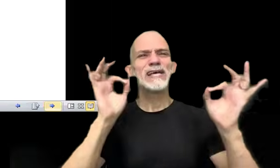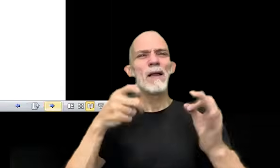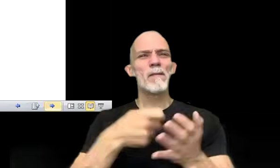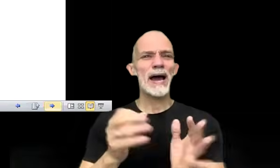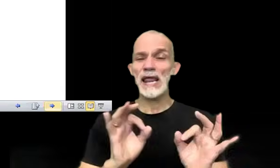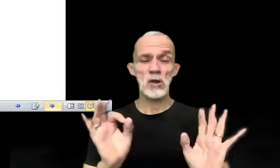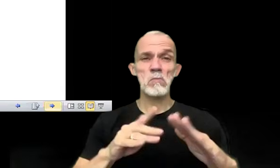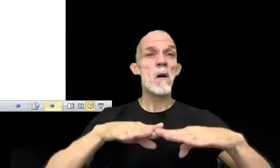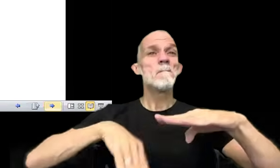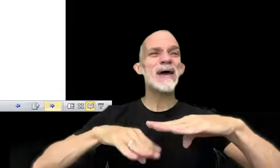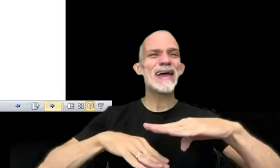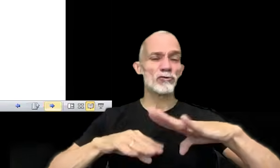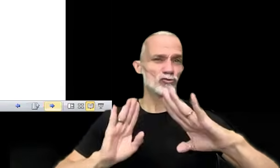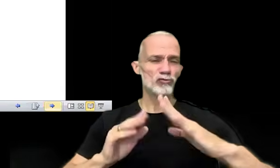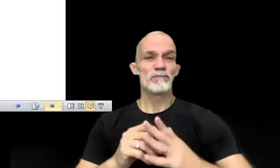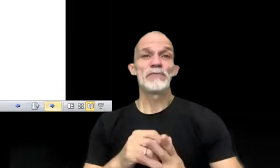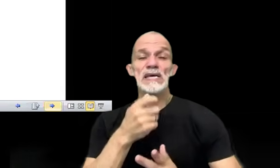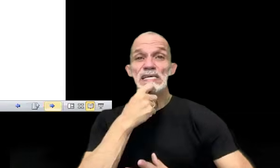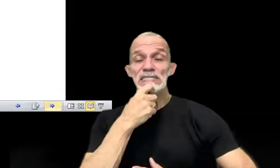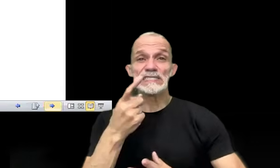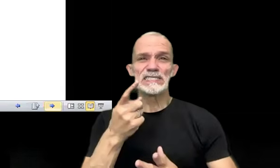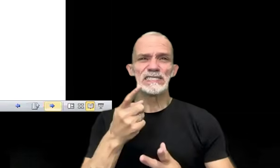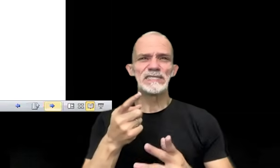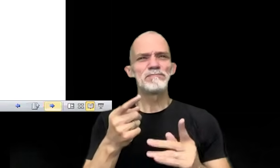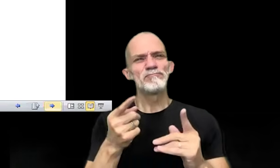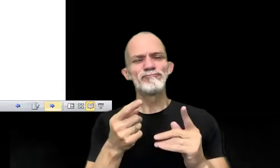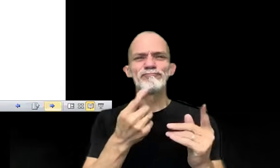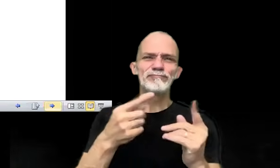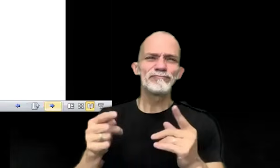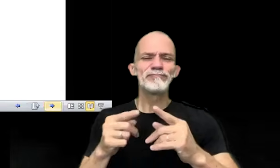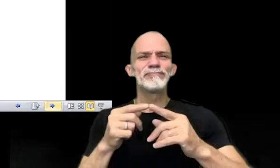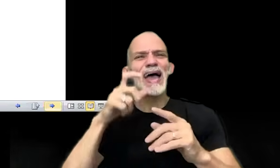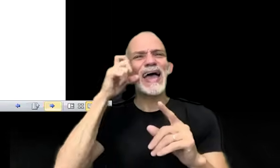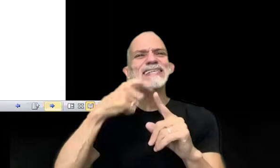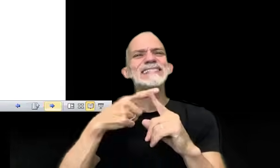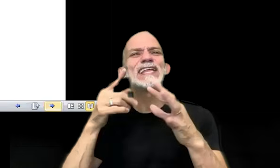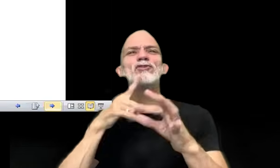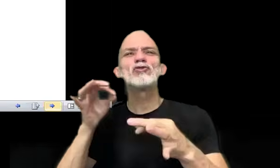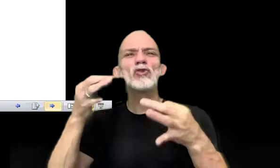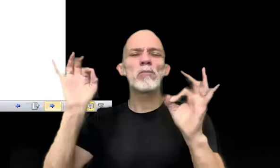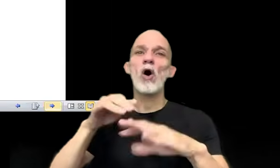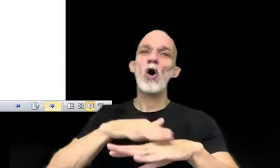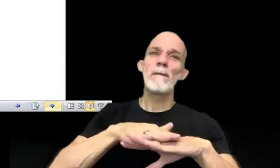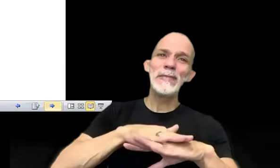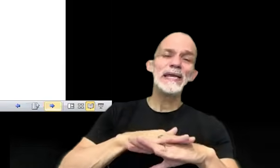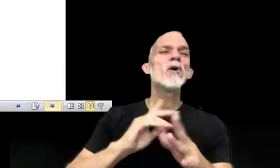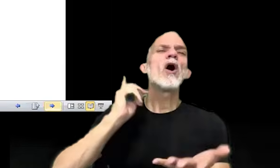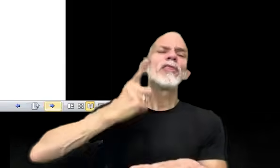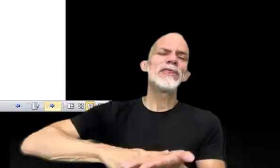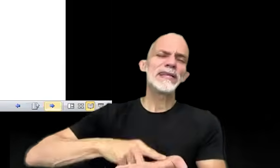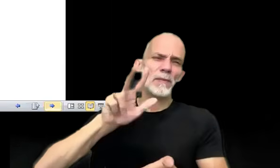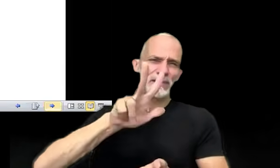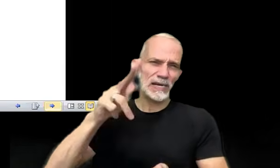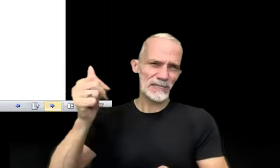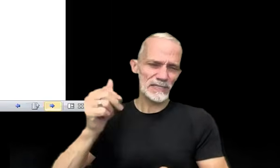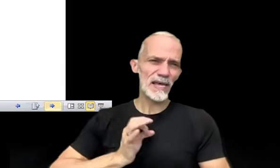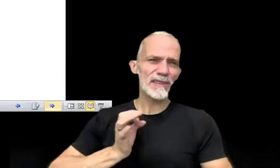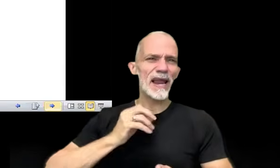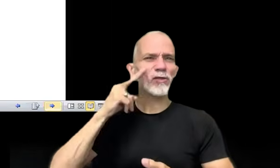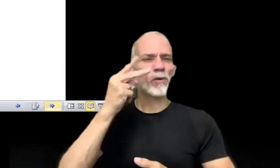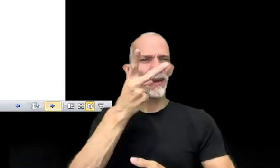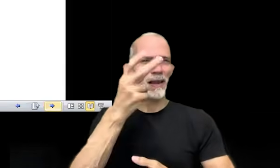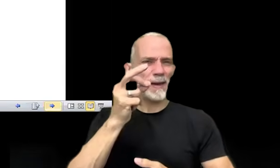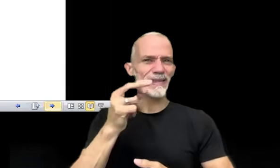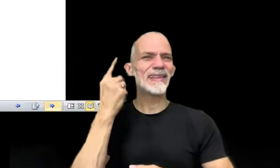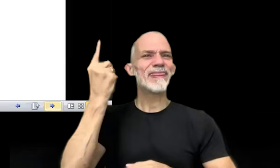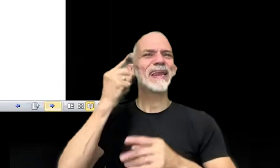exento. Si alguien quiere leer el concepto, sí, o la diferencia entre mínimo exento y mínimo no imponible, está en el dictamen 36 de